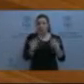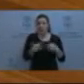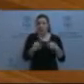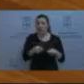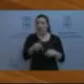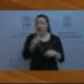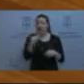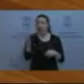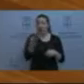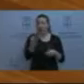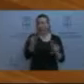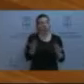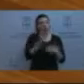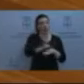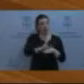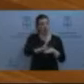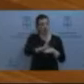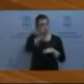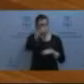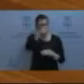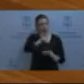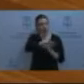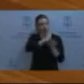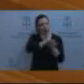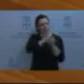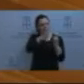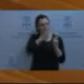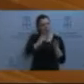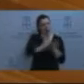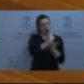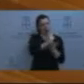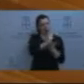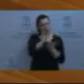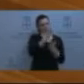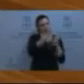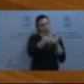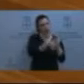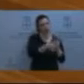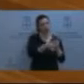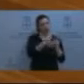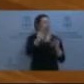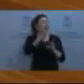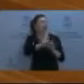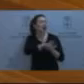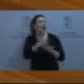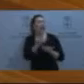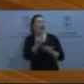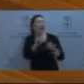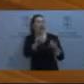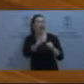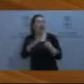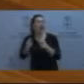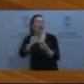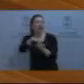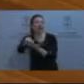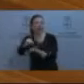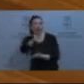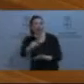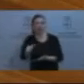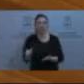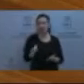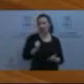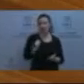el consejero habla del mapa escolar, en realidad habla de cierre de centros. Eso es falso. Eso es una